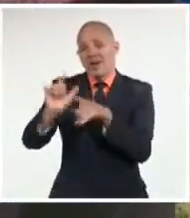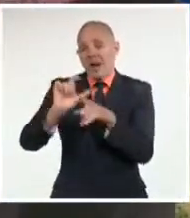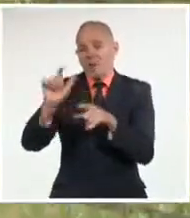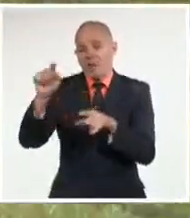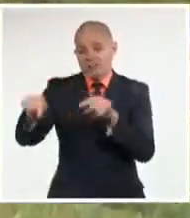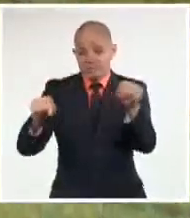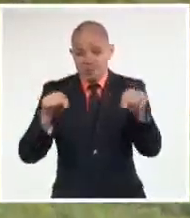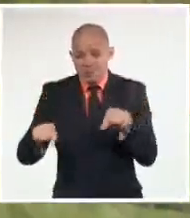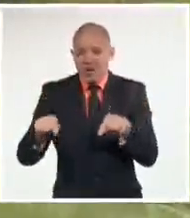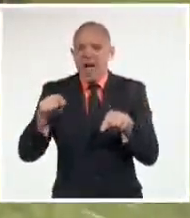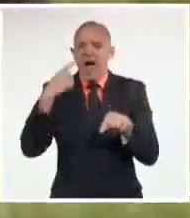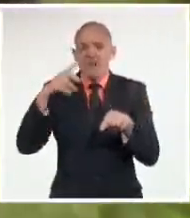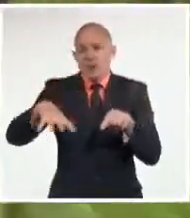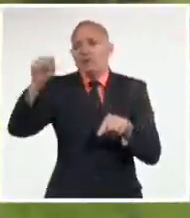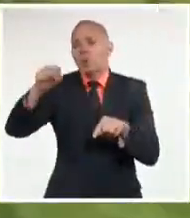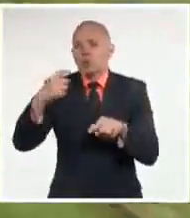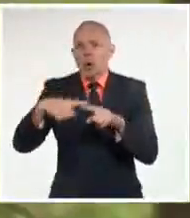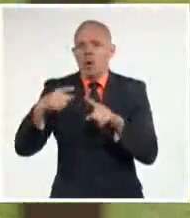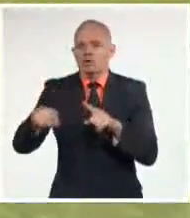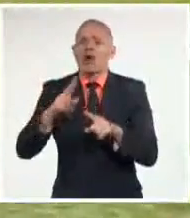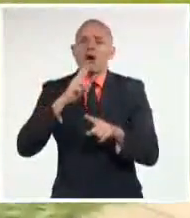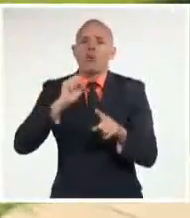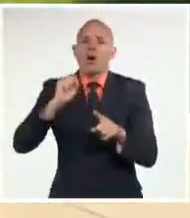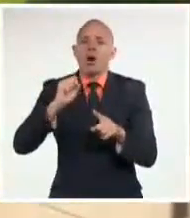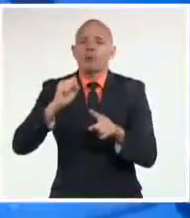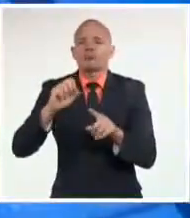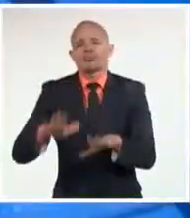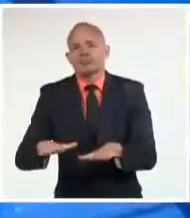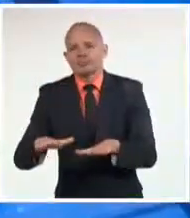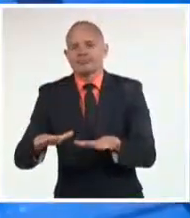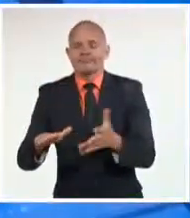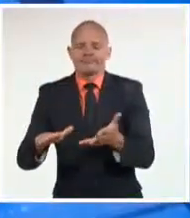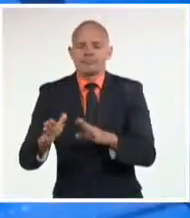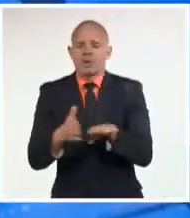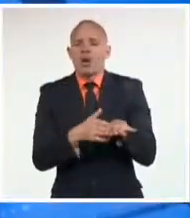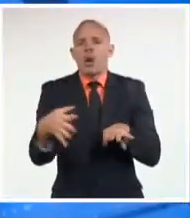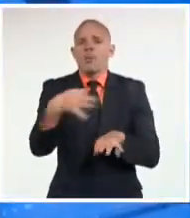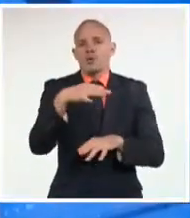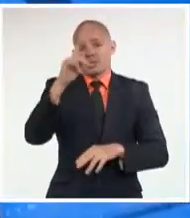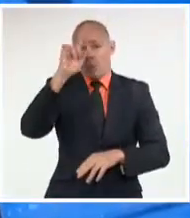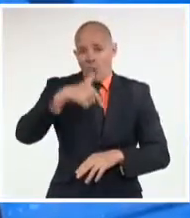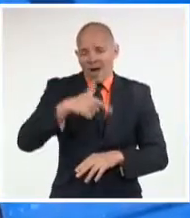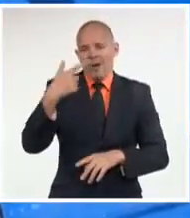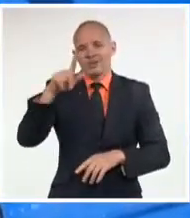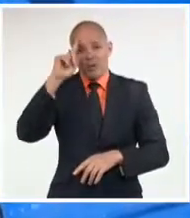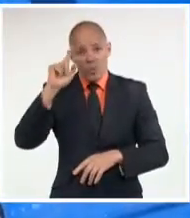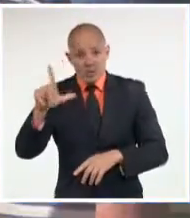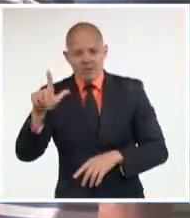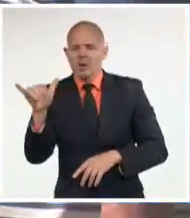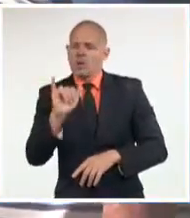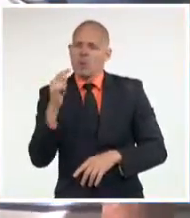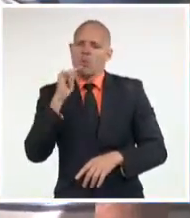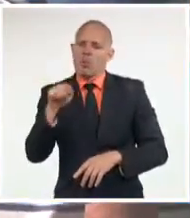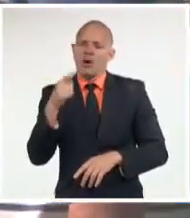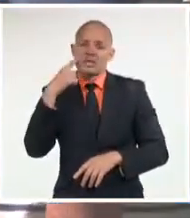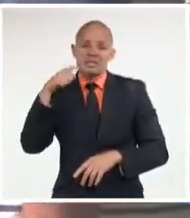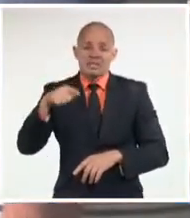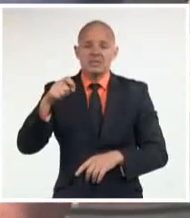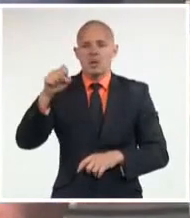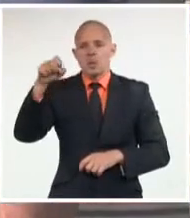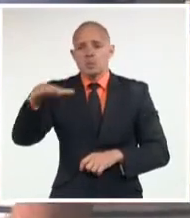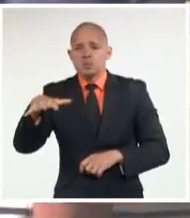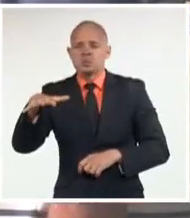pozo dificultan la estabilidad del abasto. En territorios como San Juan y Martínez y San Luis, con índices de electrificación de poco más